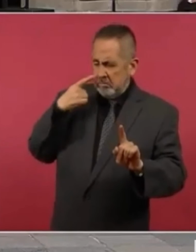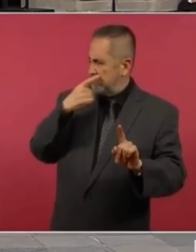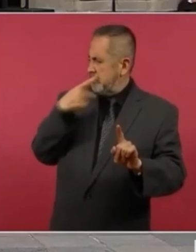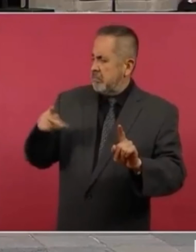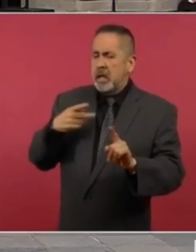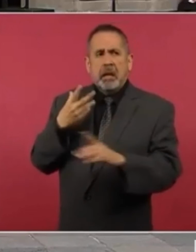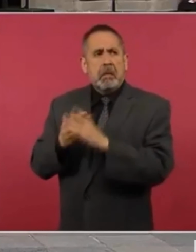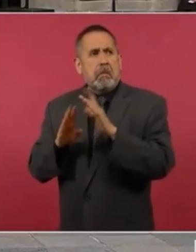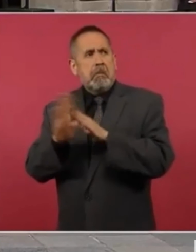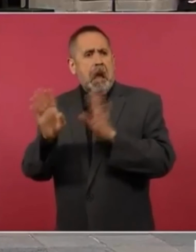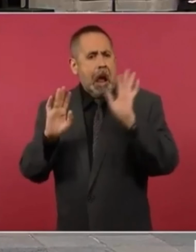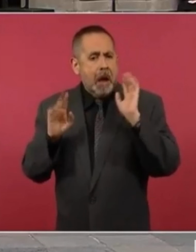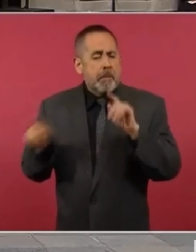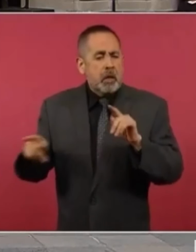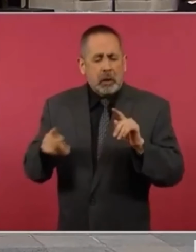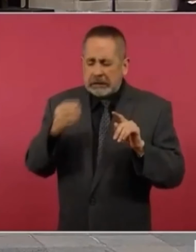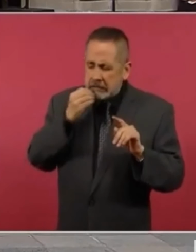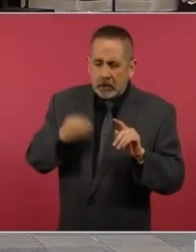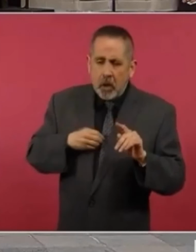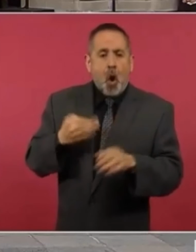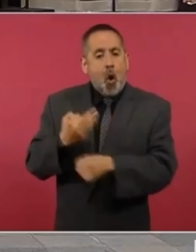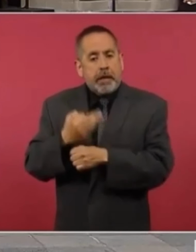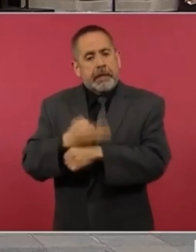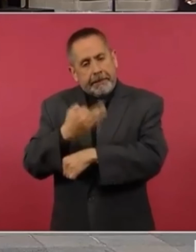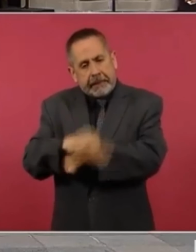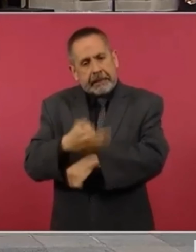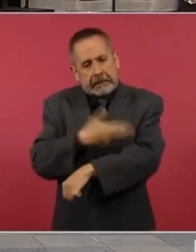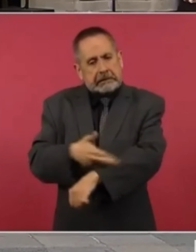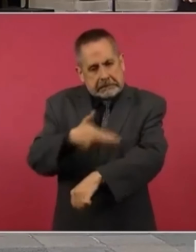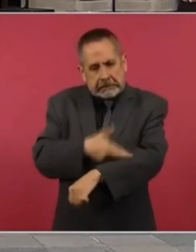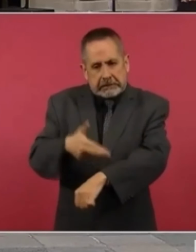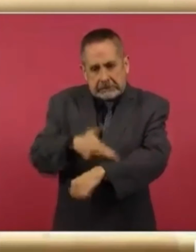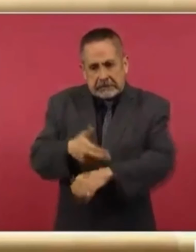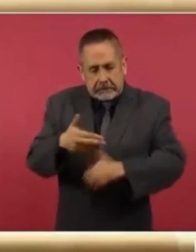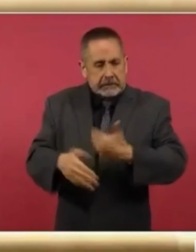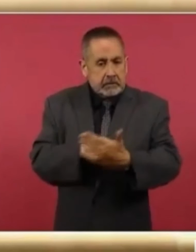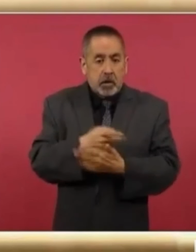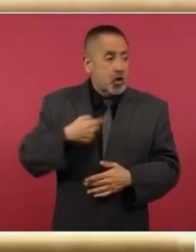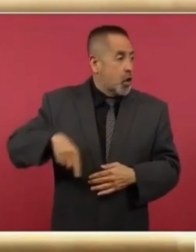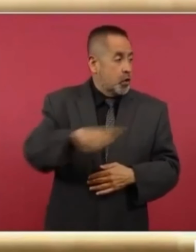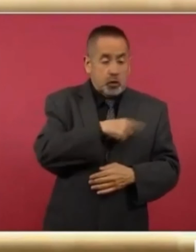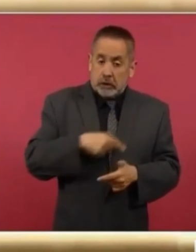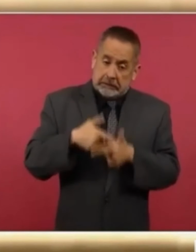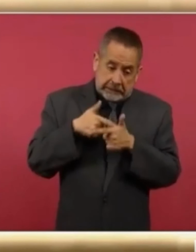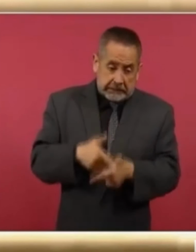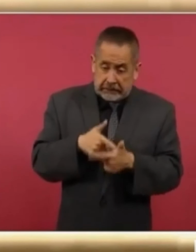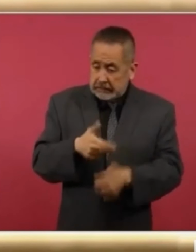En tanto logramos eso, porque no quitamos el dedo del renglón,